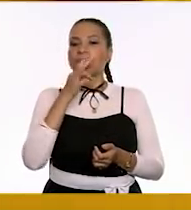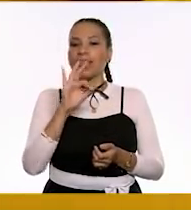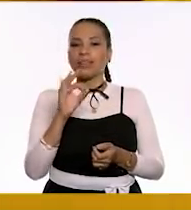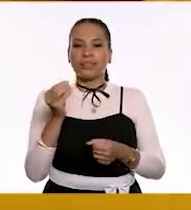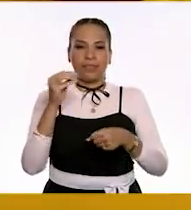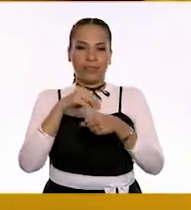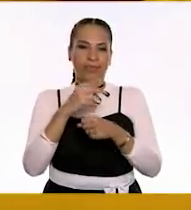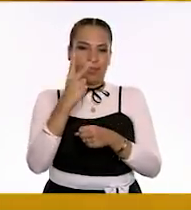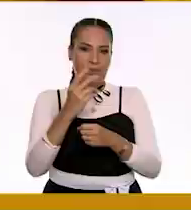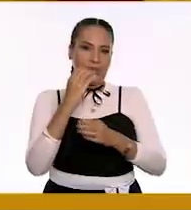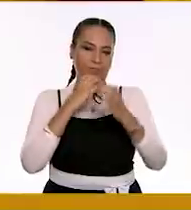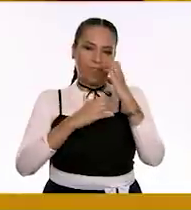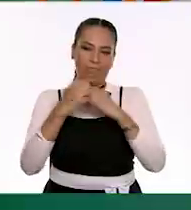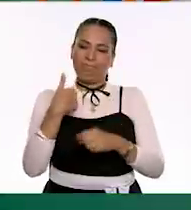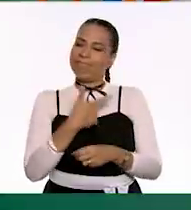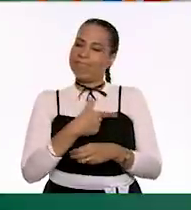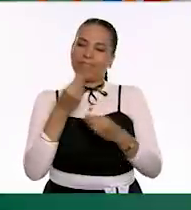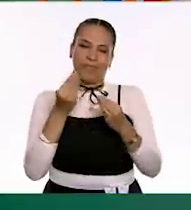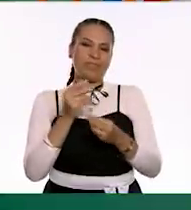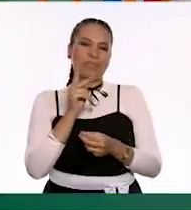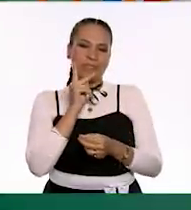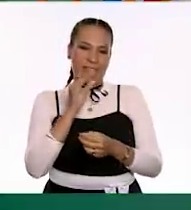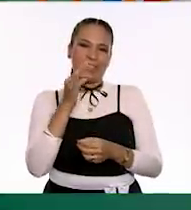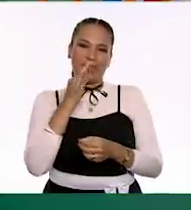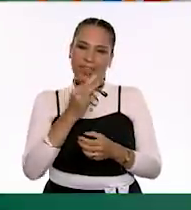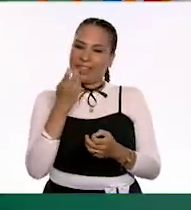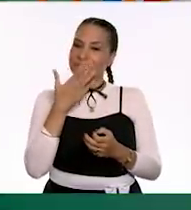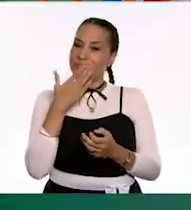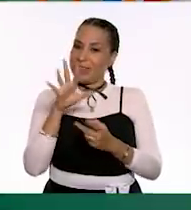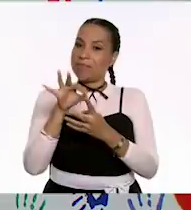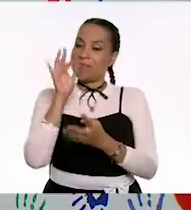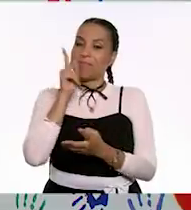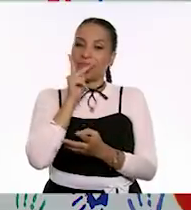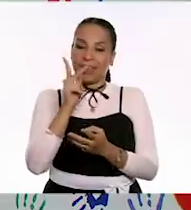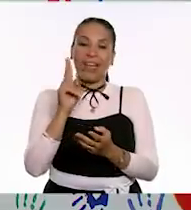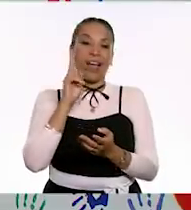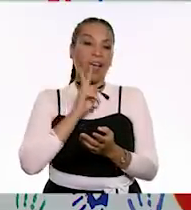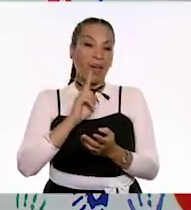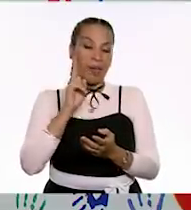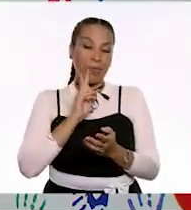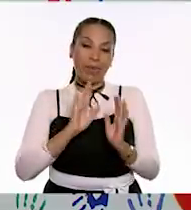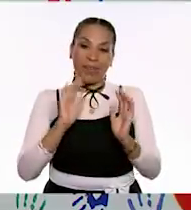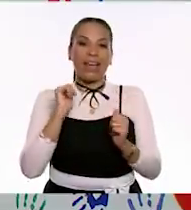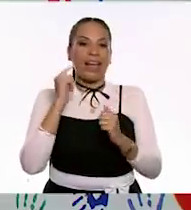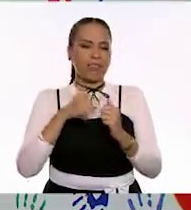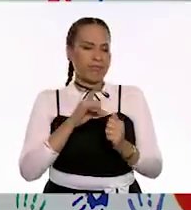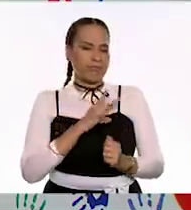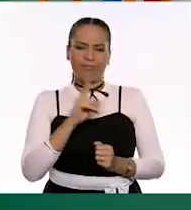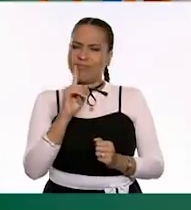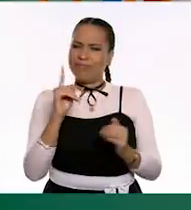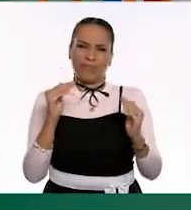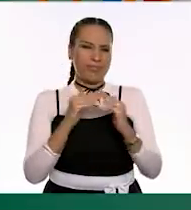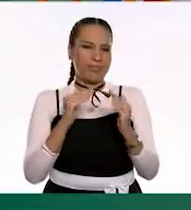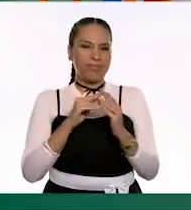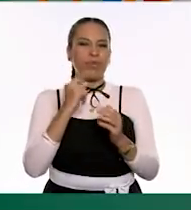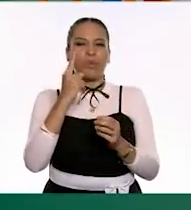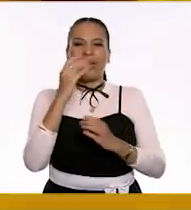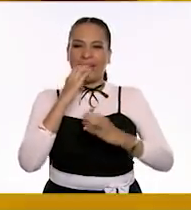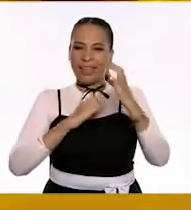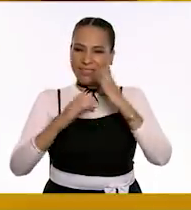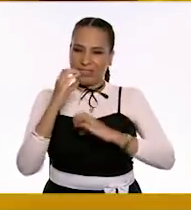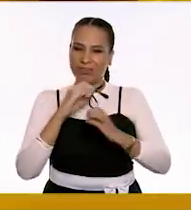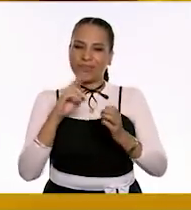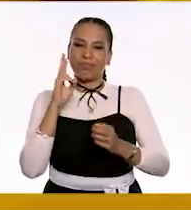voy a meter en las dos canciones, porque me gusta mucho las fiestas. Me parece una buena elección. Sí, y vamos a intentar esto, a ver, algo. No tengan miedo en casa, niños, es solo una